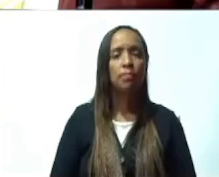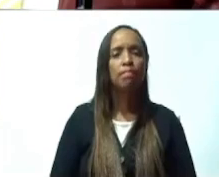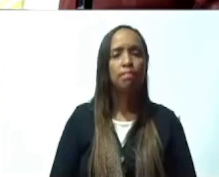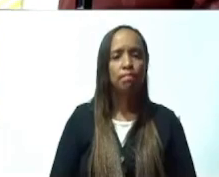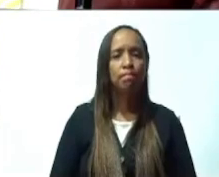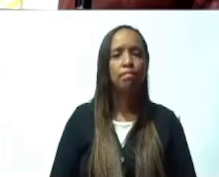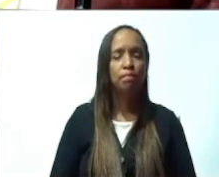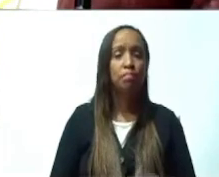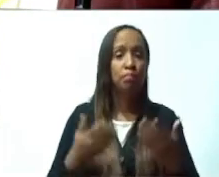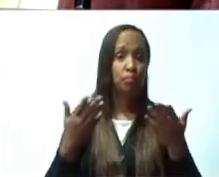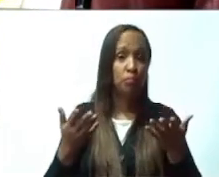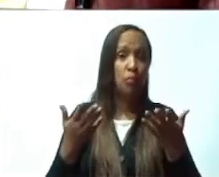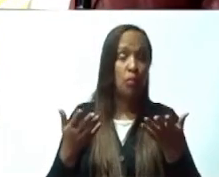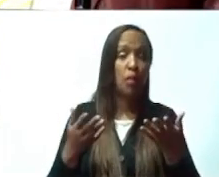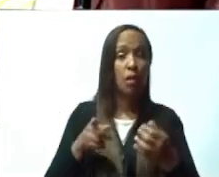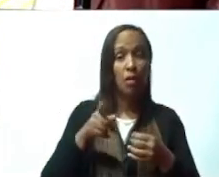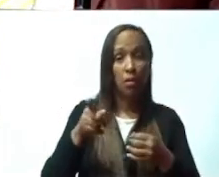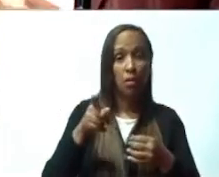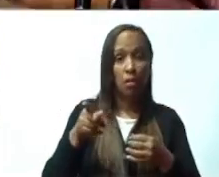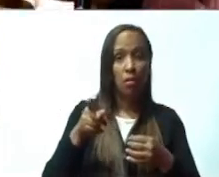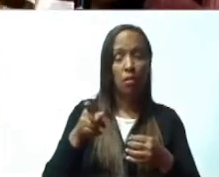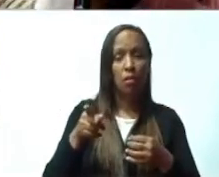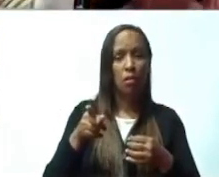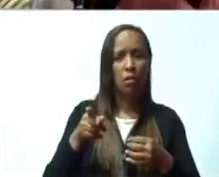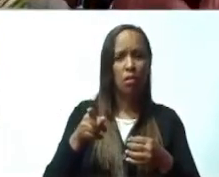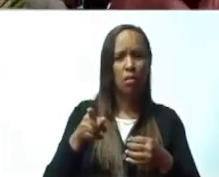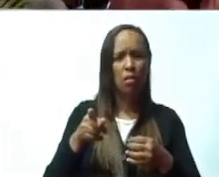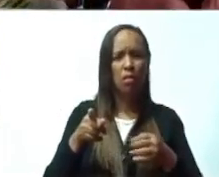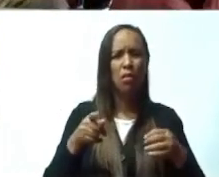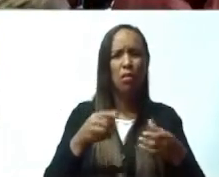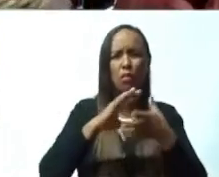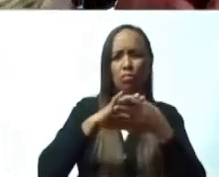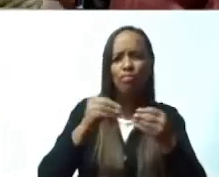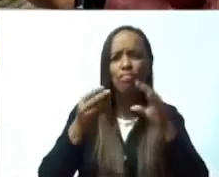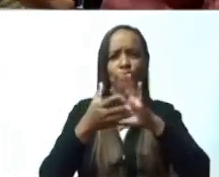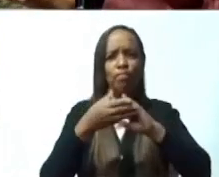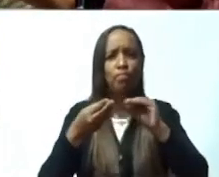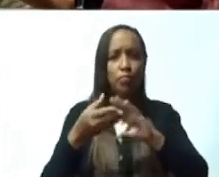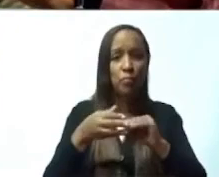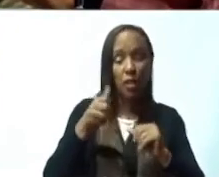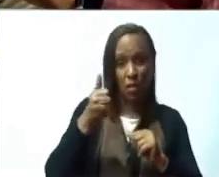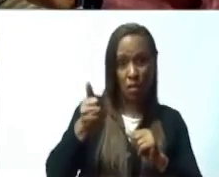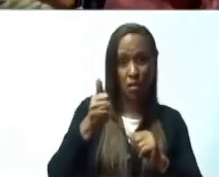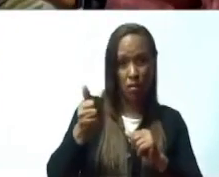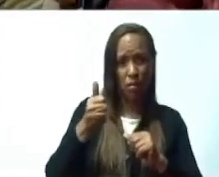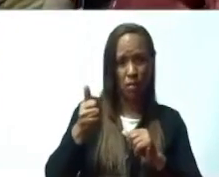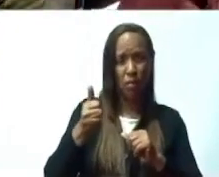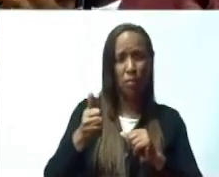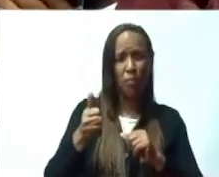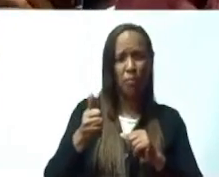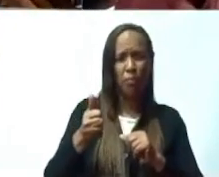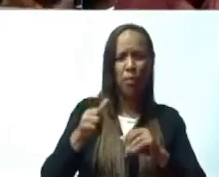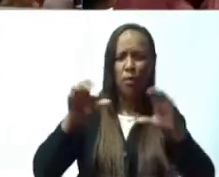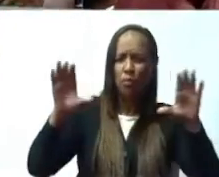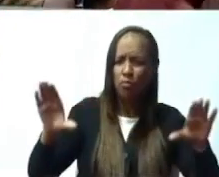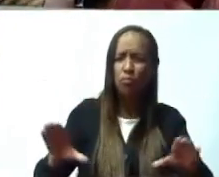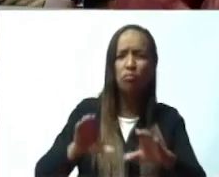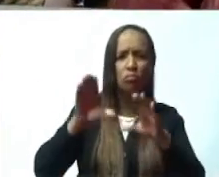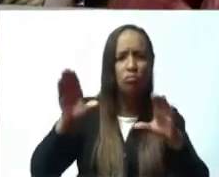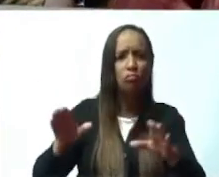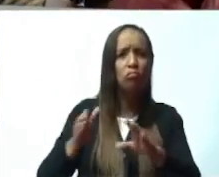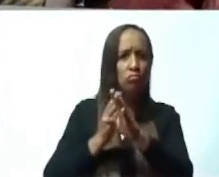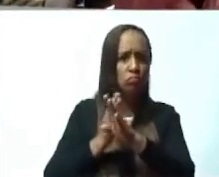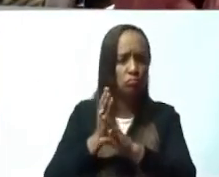democracia en los momentos difíciles que le tocó, sino que también una cantidad larga de